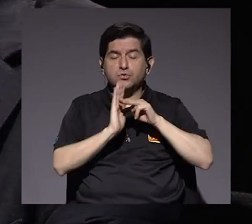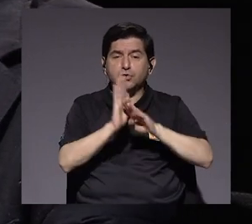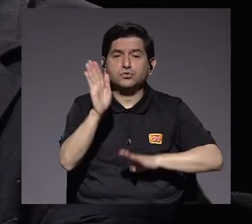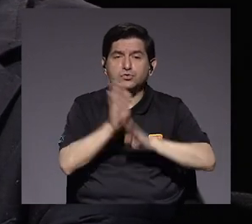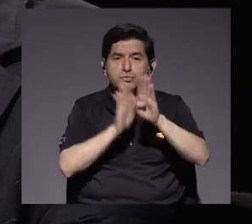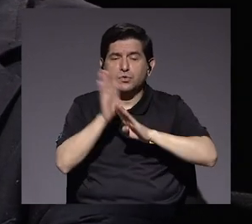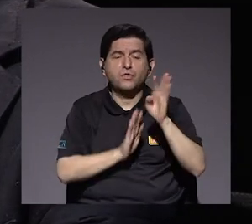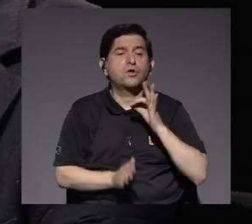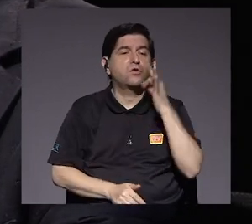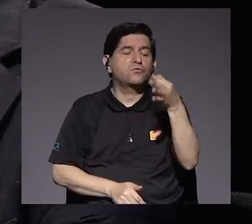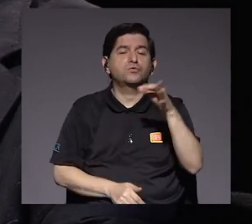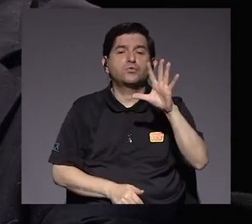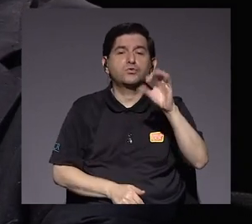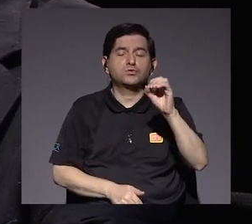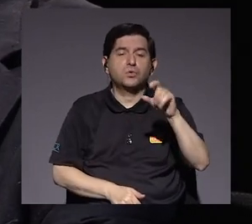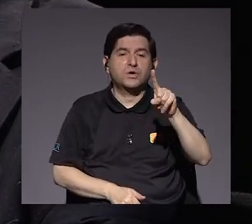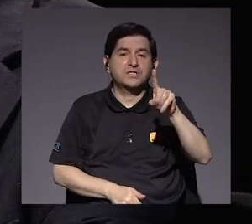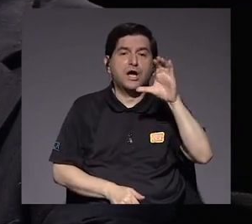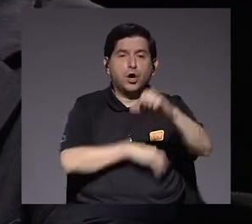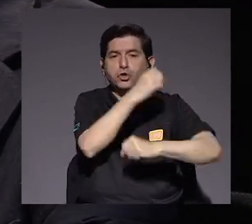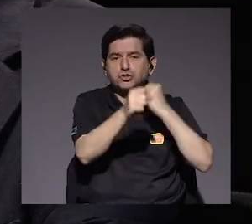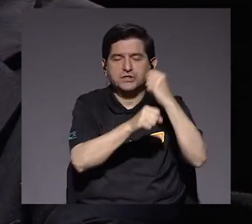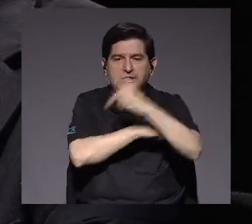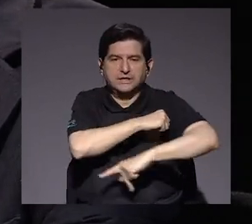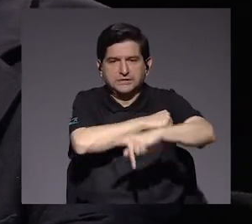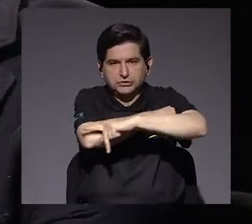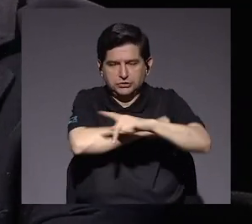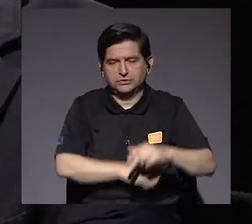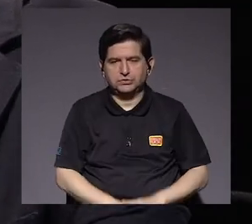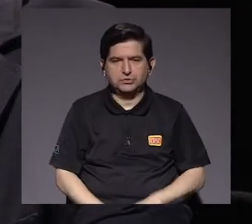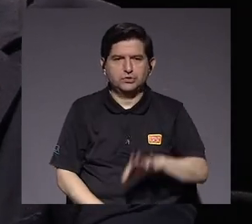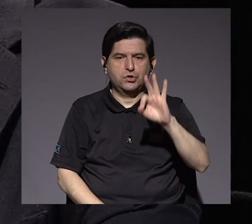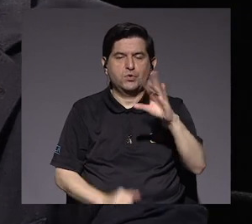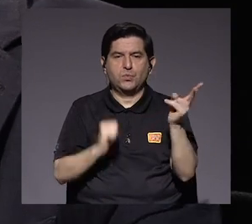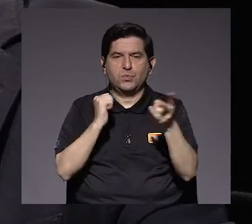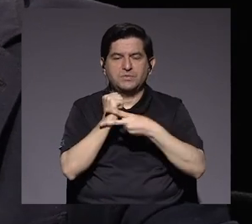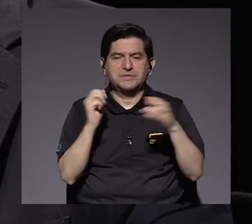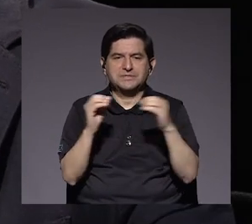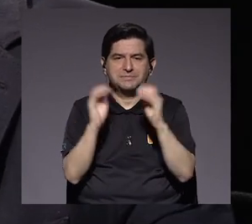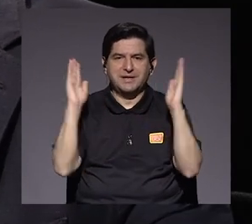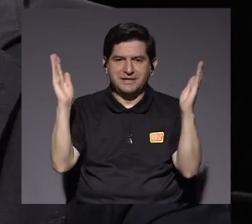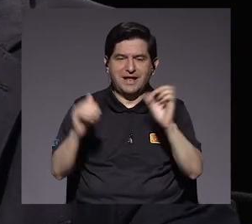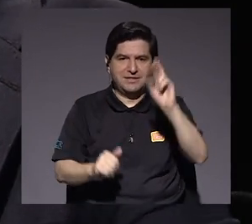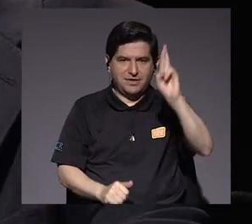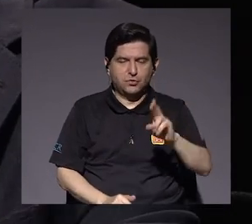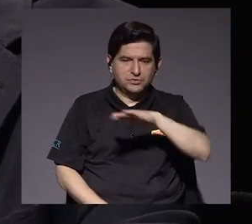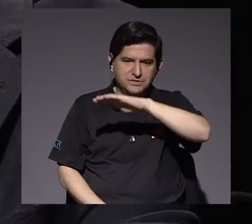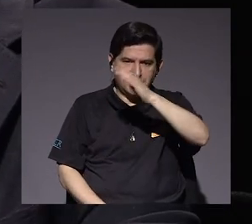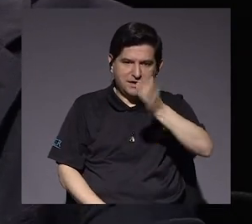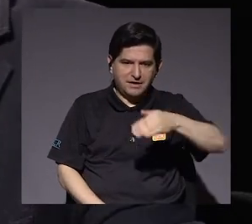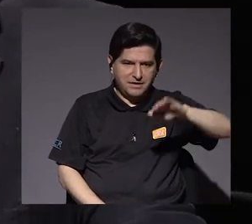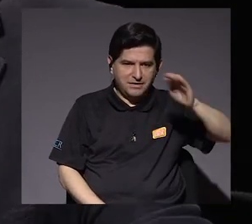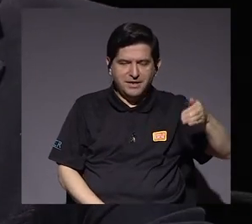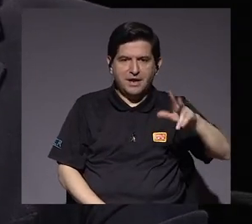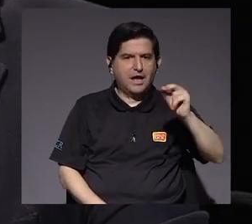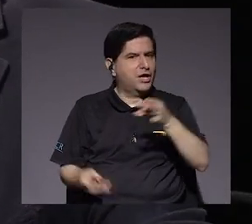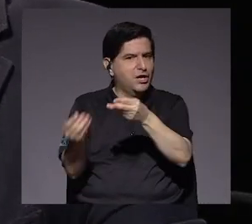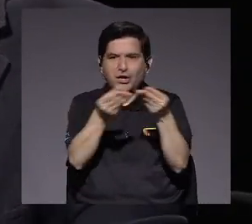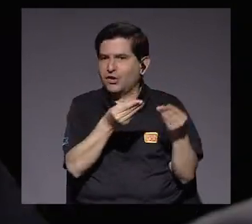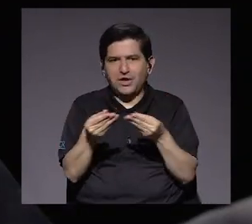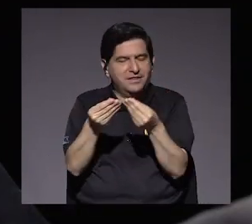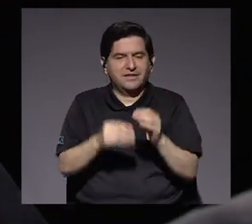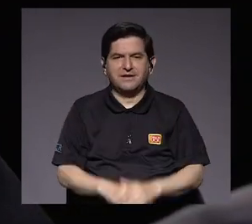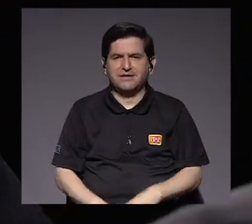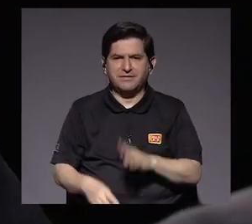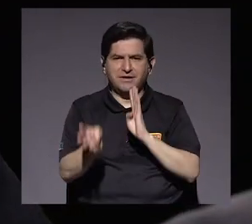modelo de desarrollo planteado para los próximos 50, 100 años de este país, ¿verdad? 9 veces más grande Costa Rica en el mar que en tierra.